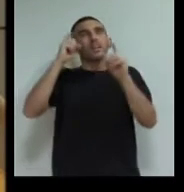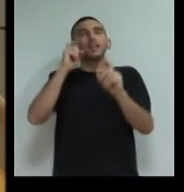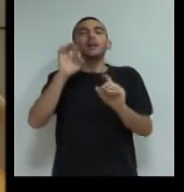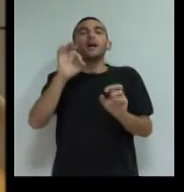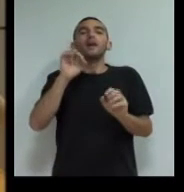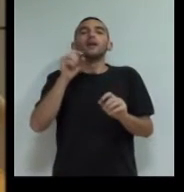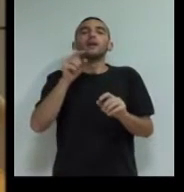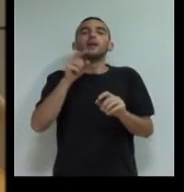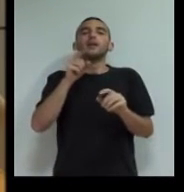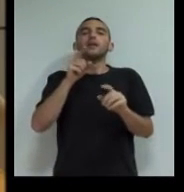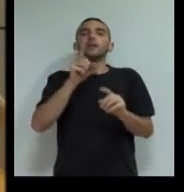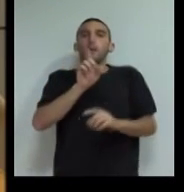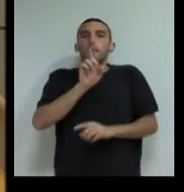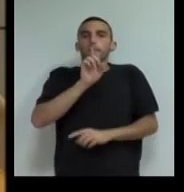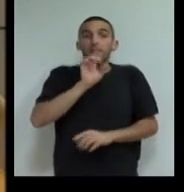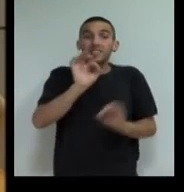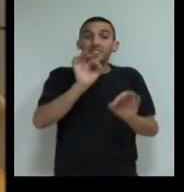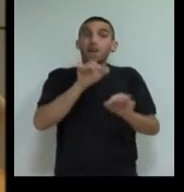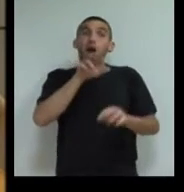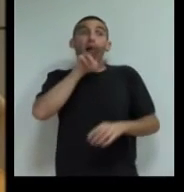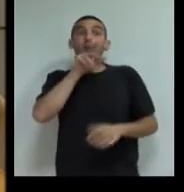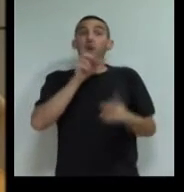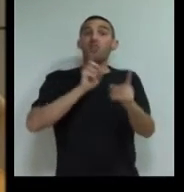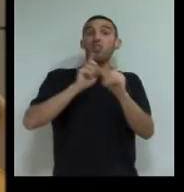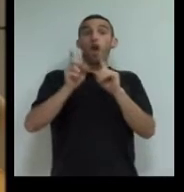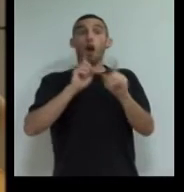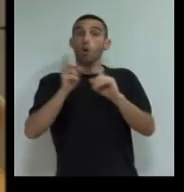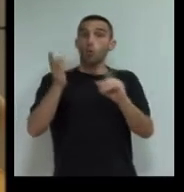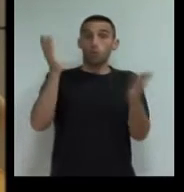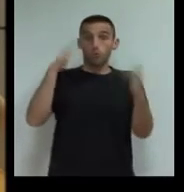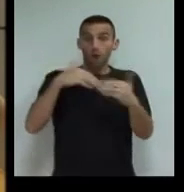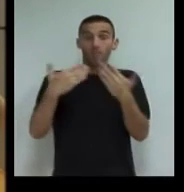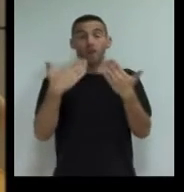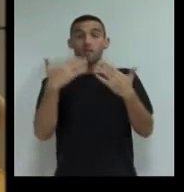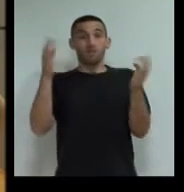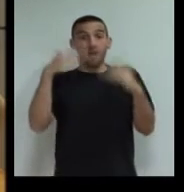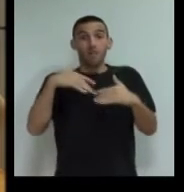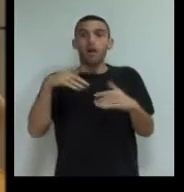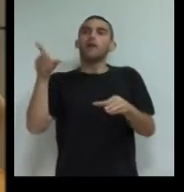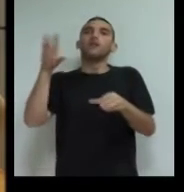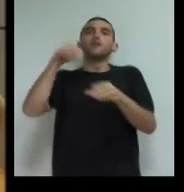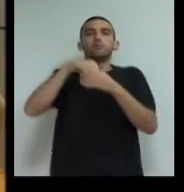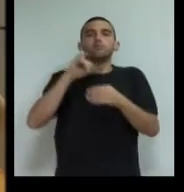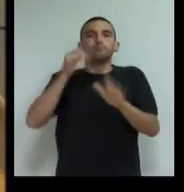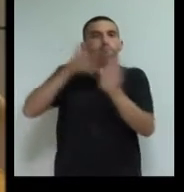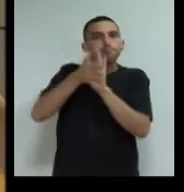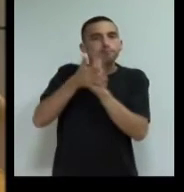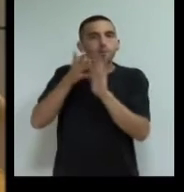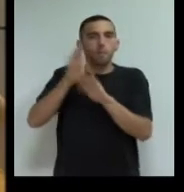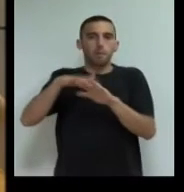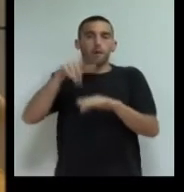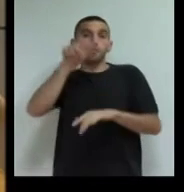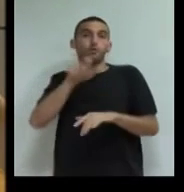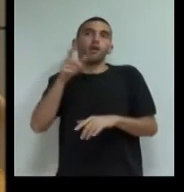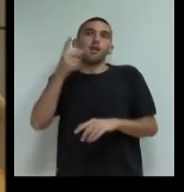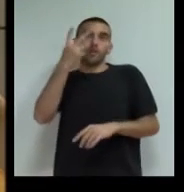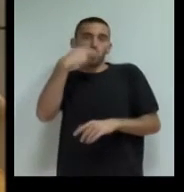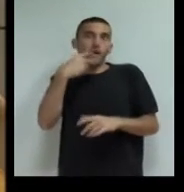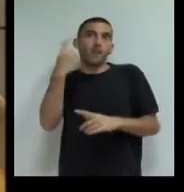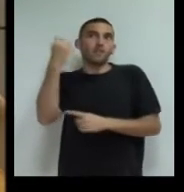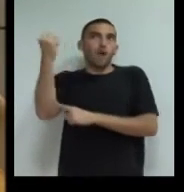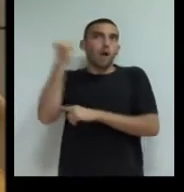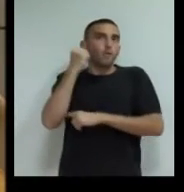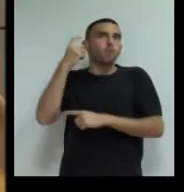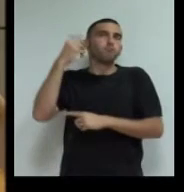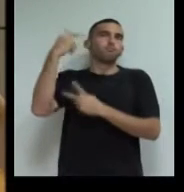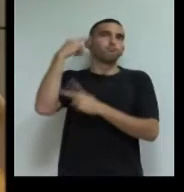esos espacios también hay música, hay sonidos, etcétera, que bueno, es un mal menor para la persona que necesita ese apoyo, pero para el resto sería